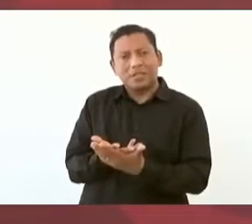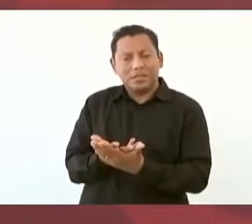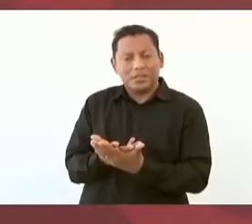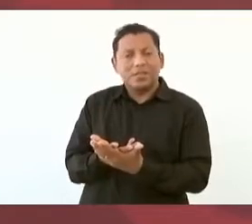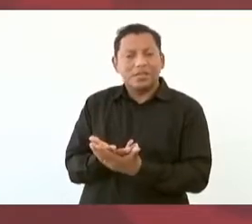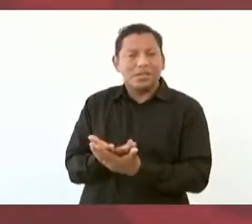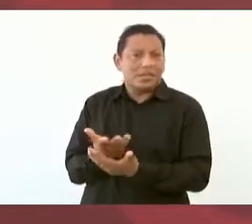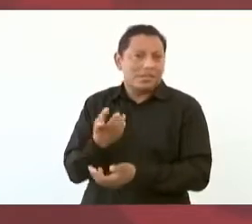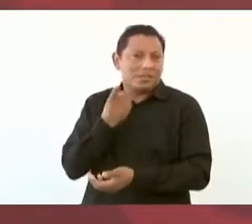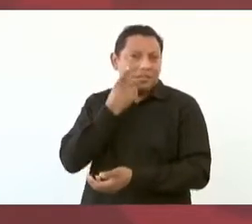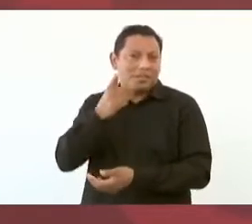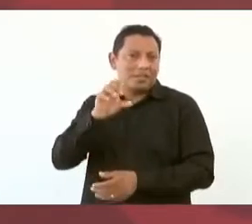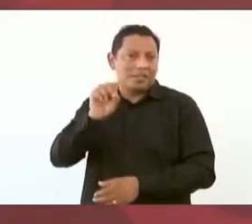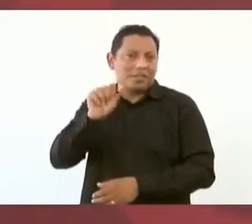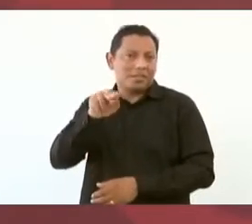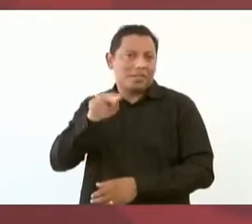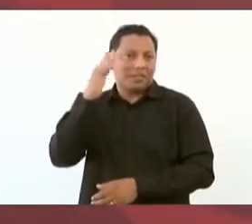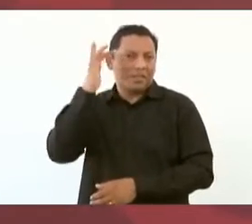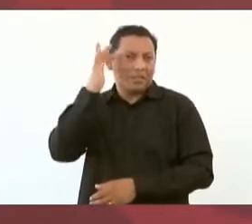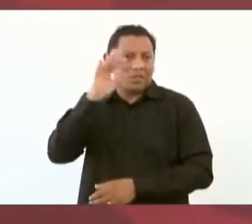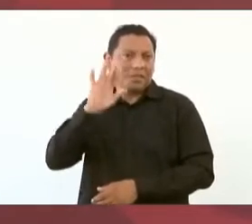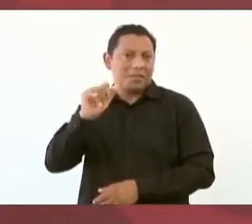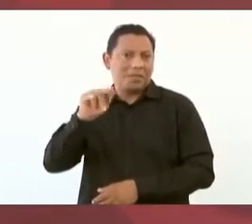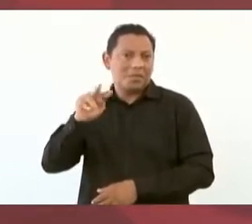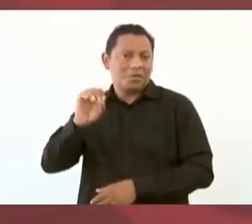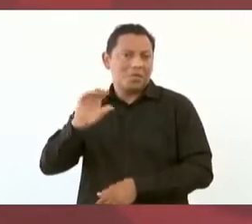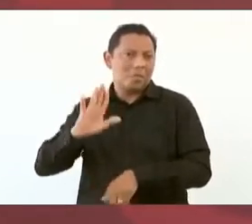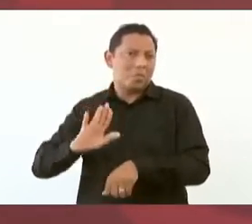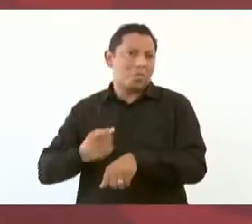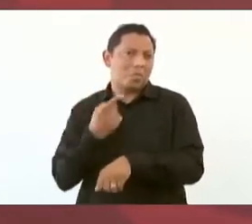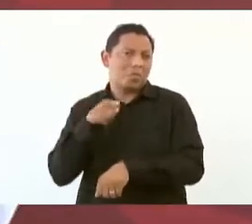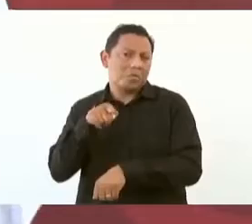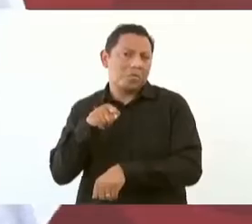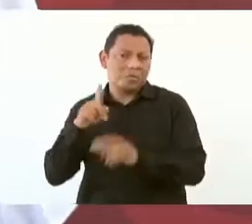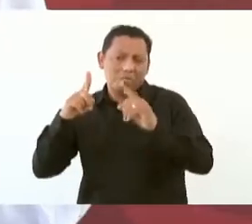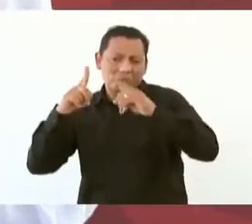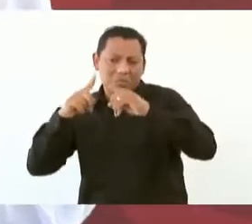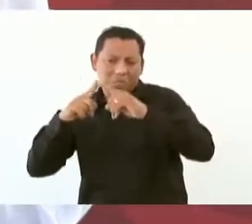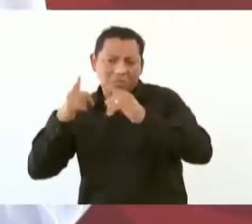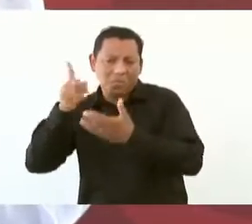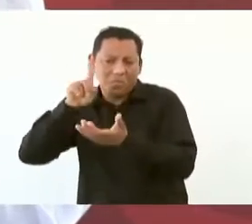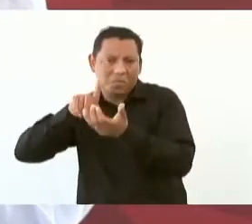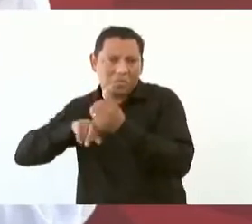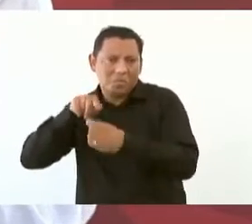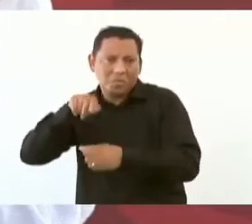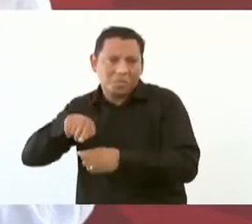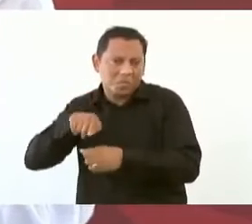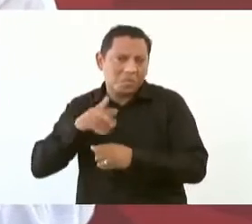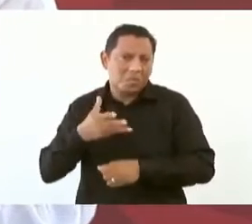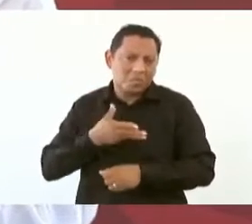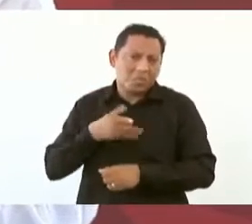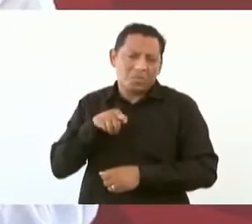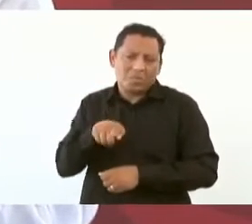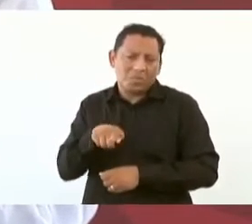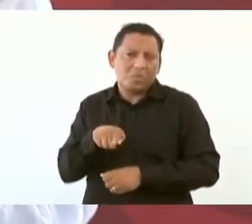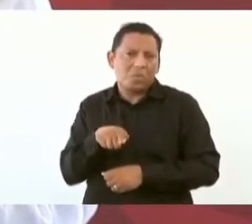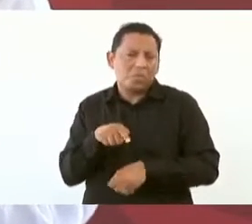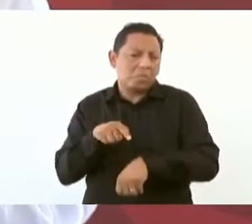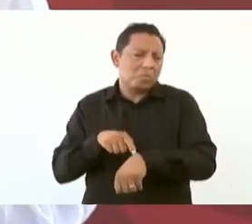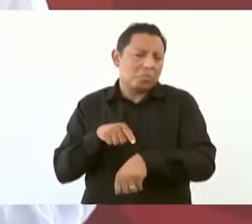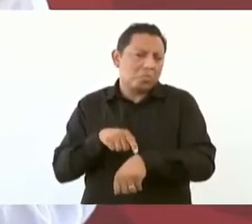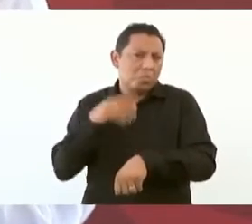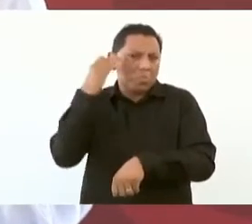así San Benito porque estaba en un monasterio y los monjes se la pasaban mucho